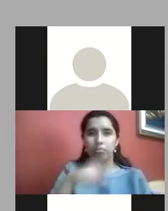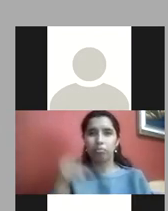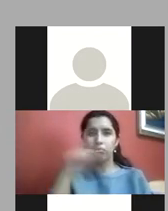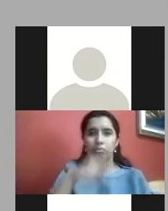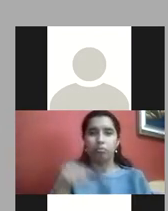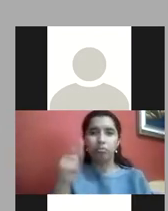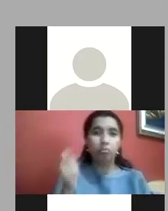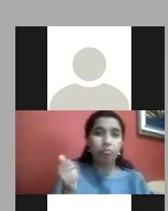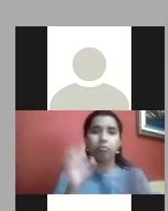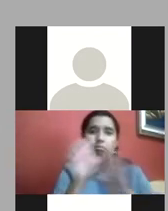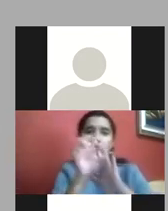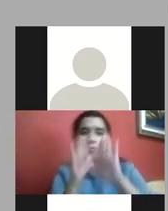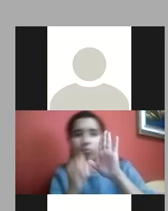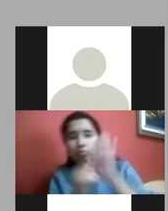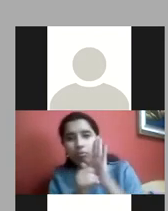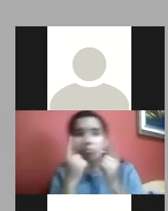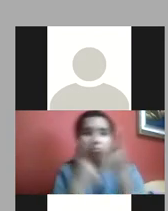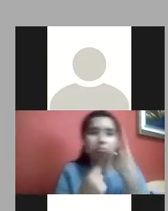con este ejercicio, con este